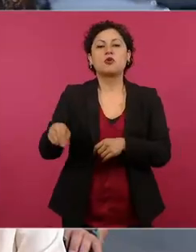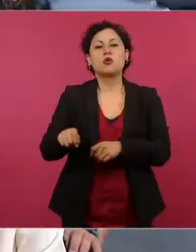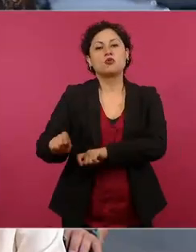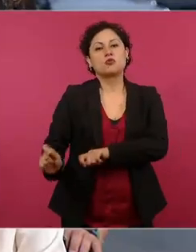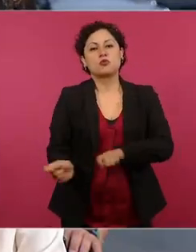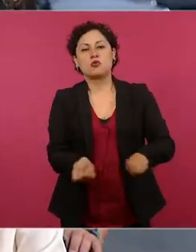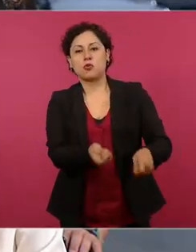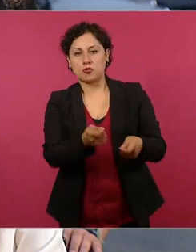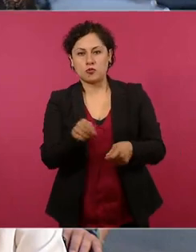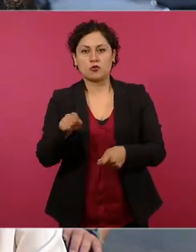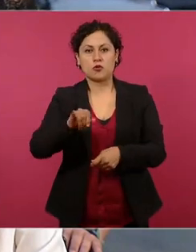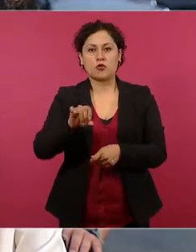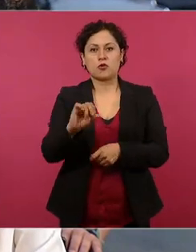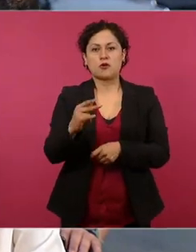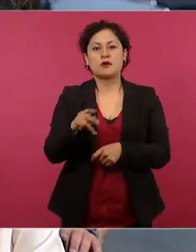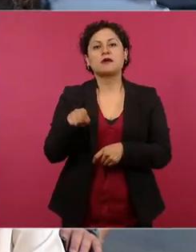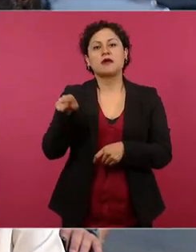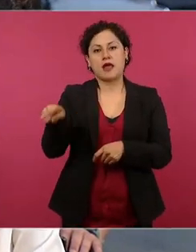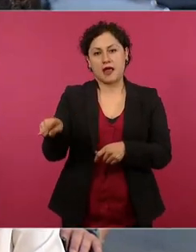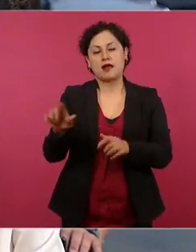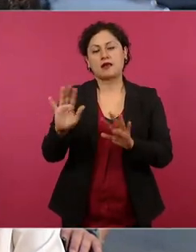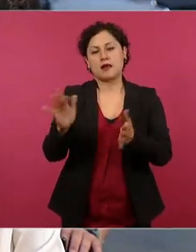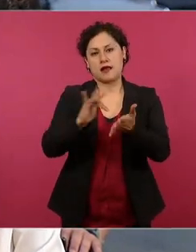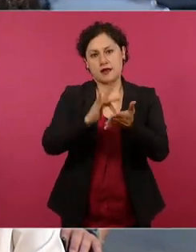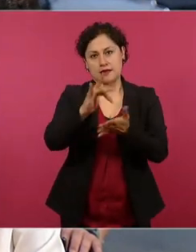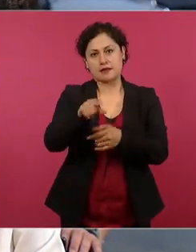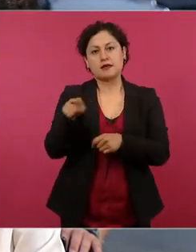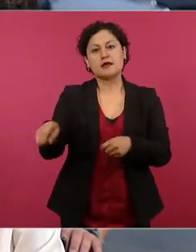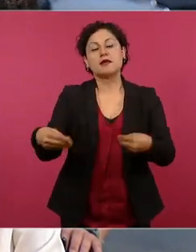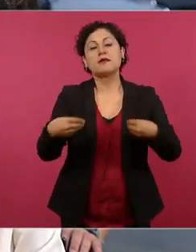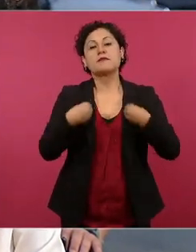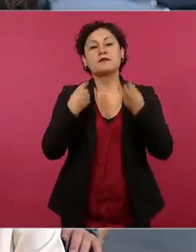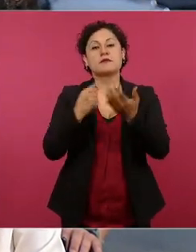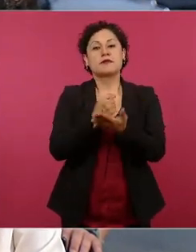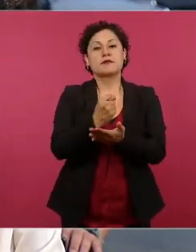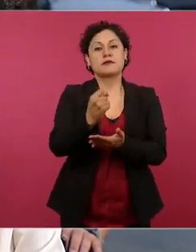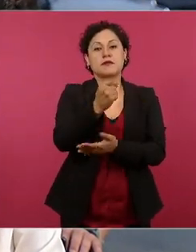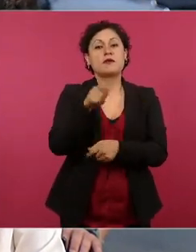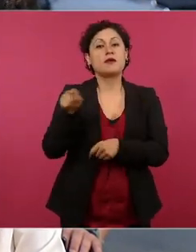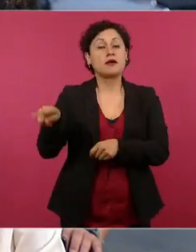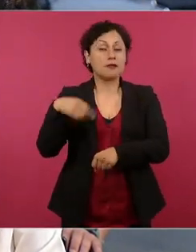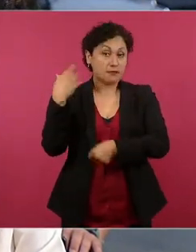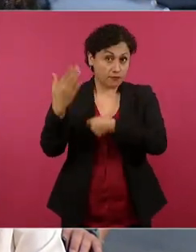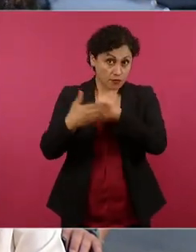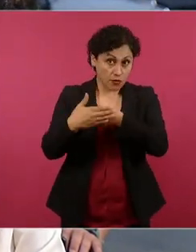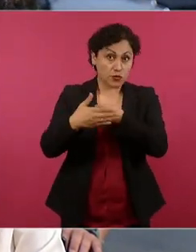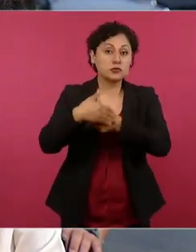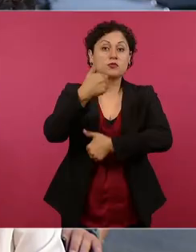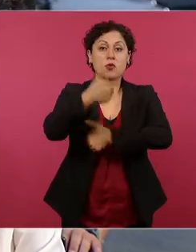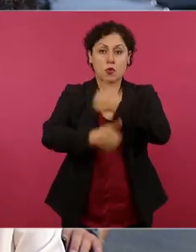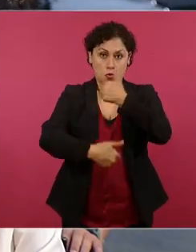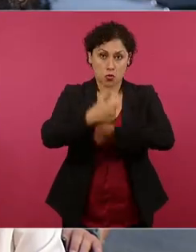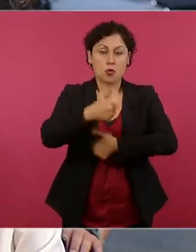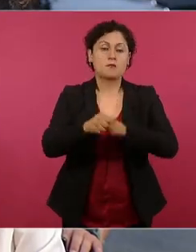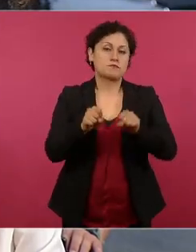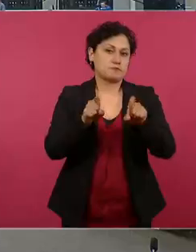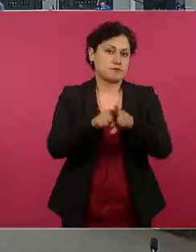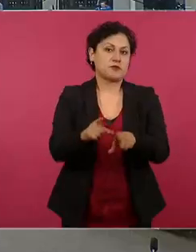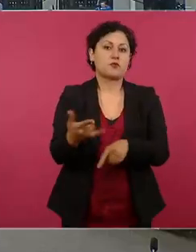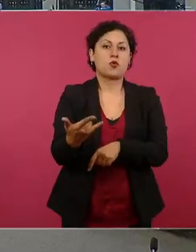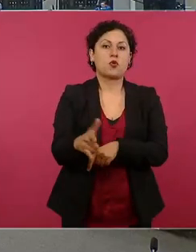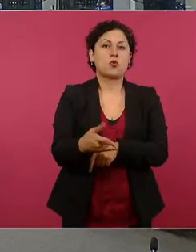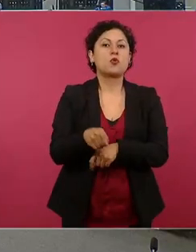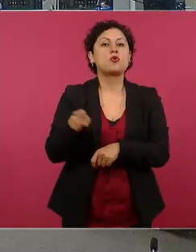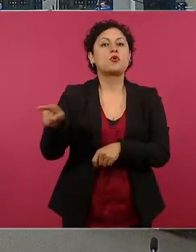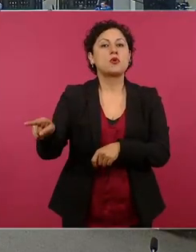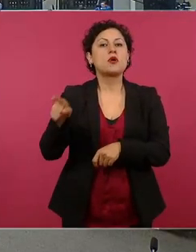goza. Él vive en la delegación de Tláhuac y él competirá también en julio en los